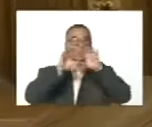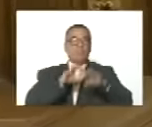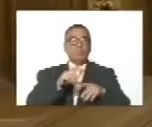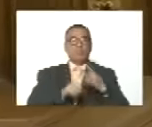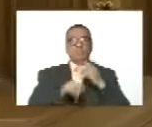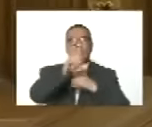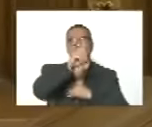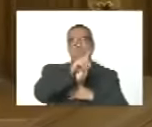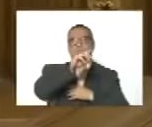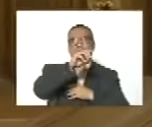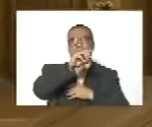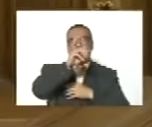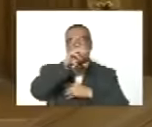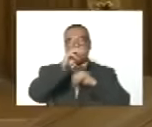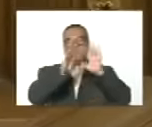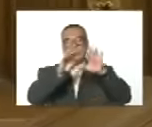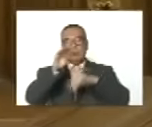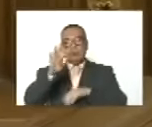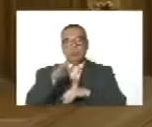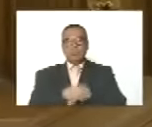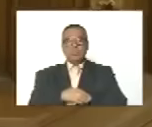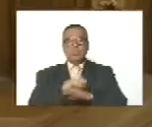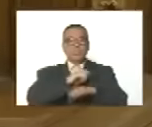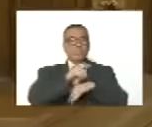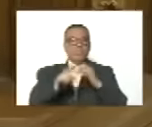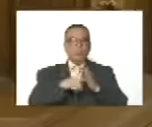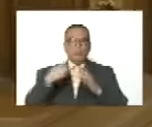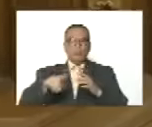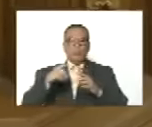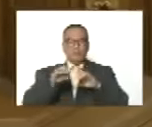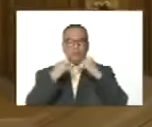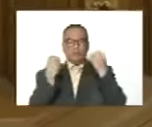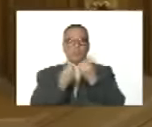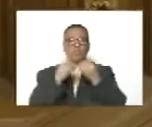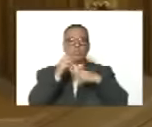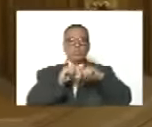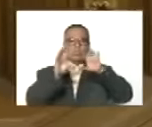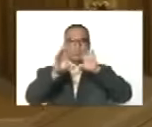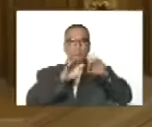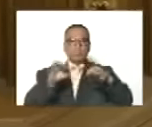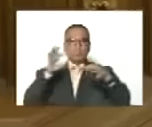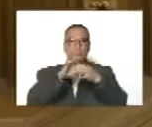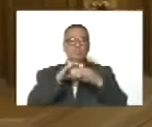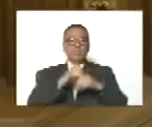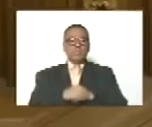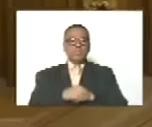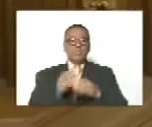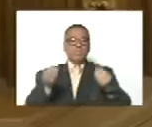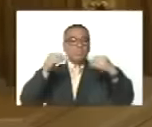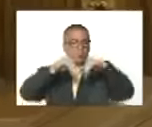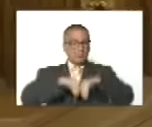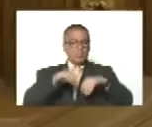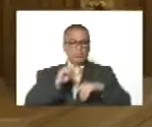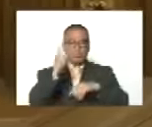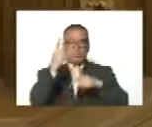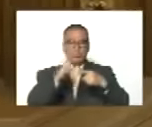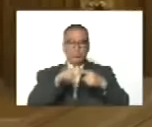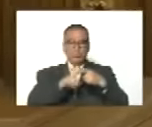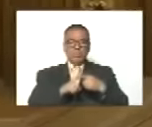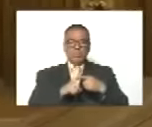número 194 con plenos derechos en la Organización de las Naciones Unidas. Acuerda,